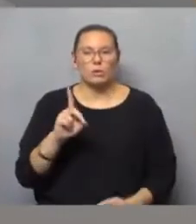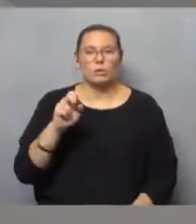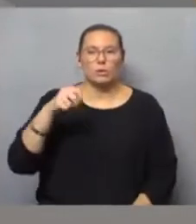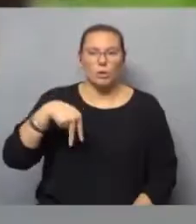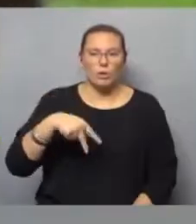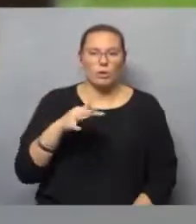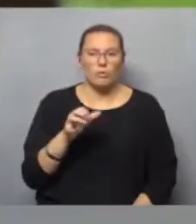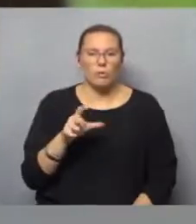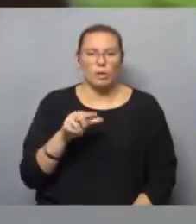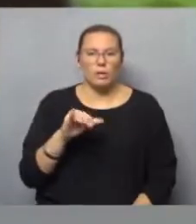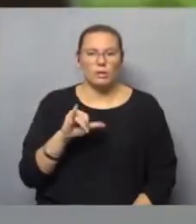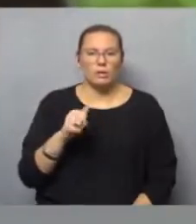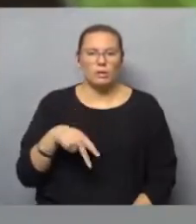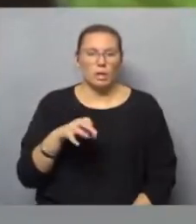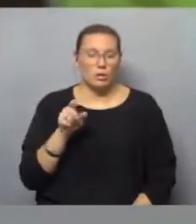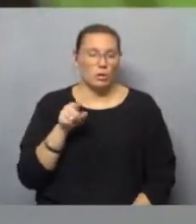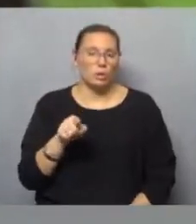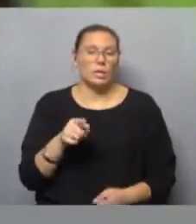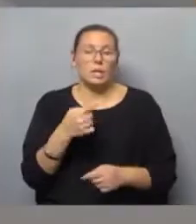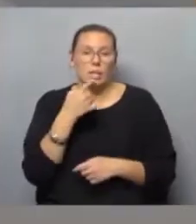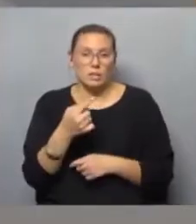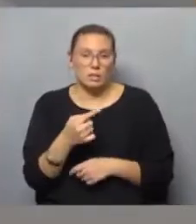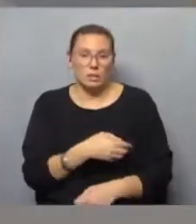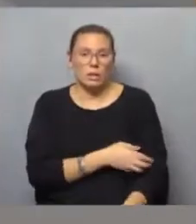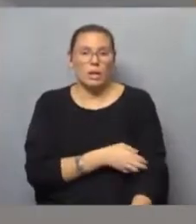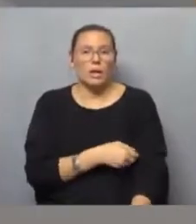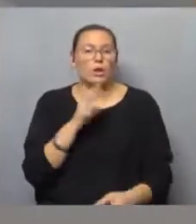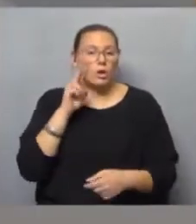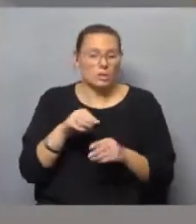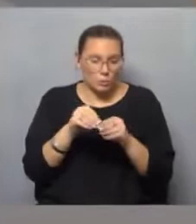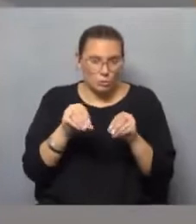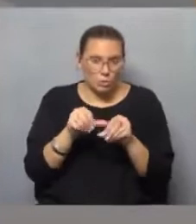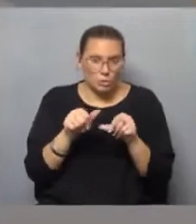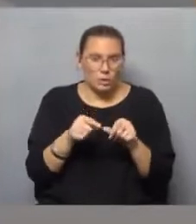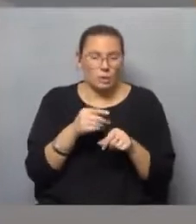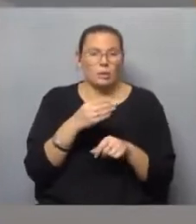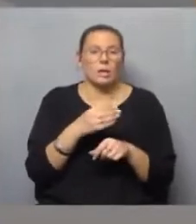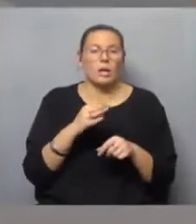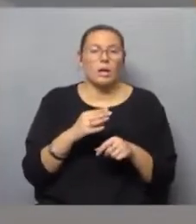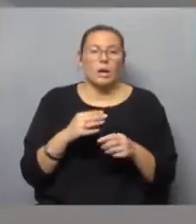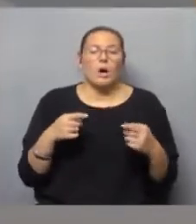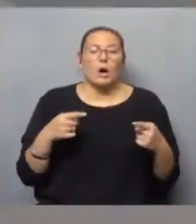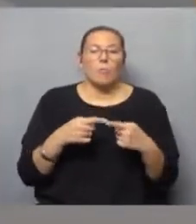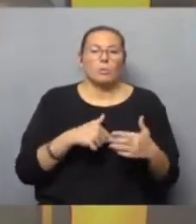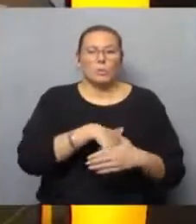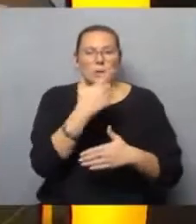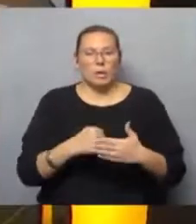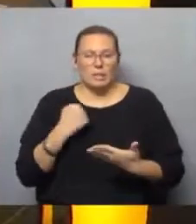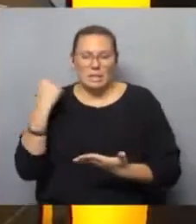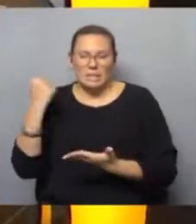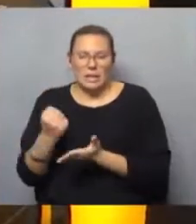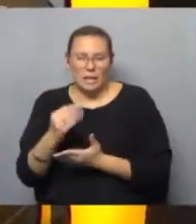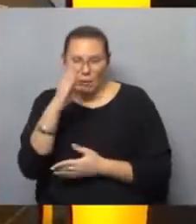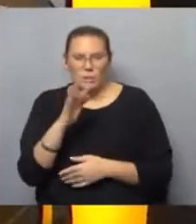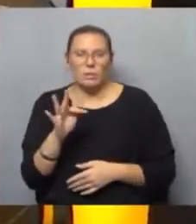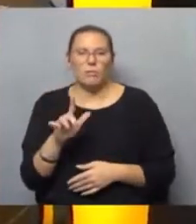la estructura geológica sí. Y define, digamos, de lo que se ve en superficie desde el extremo de Punta Ballena hasta algo que está cerca de Florianópolis,